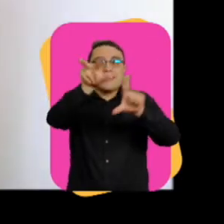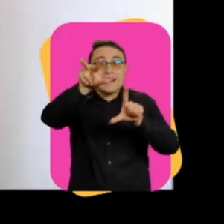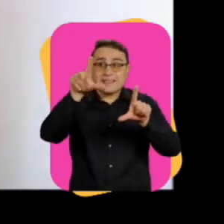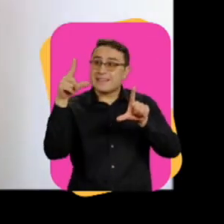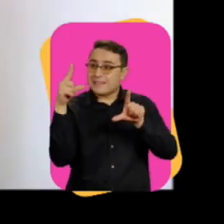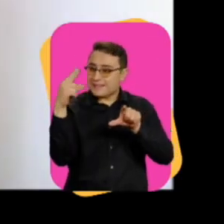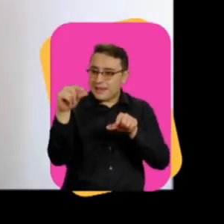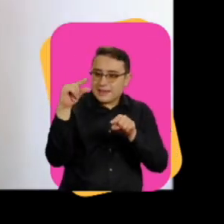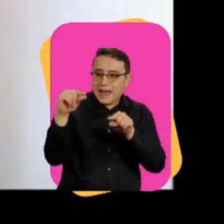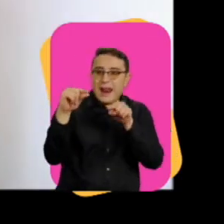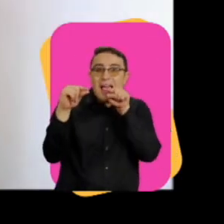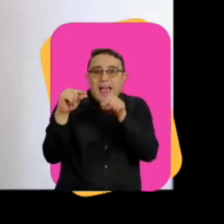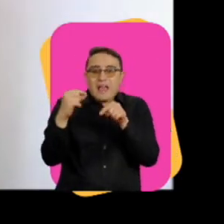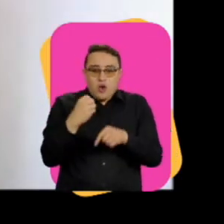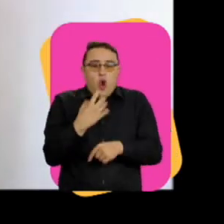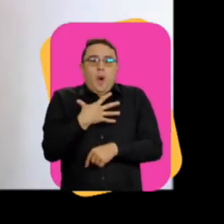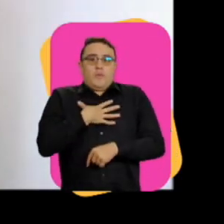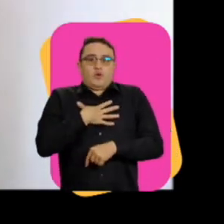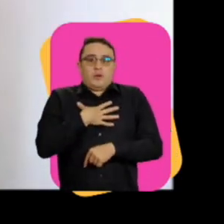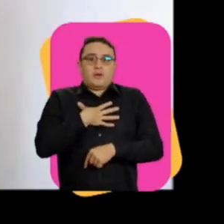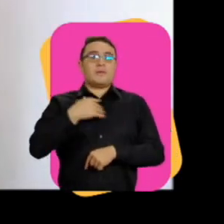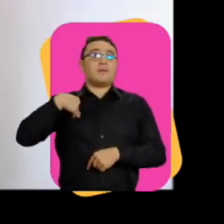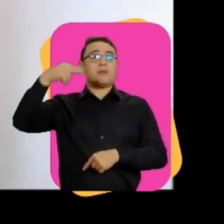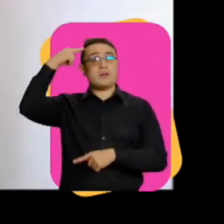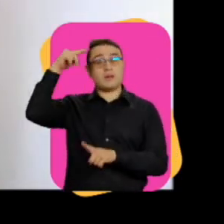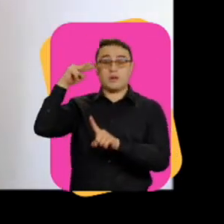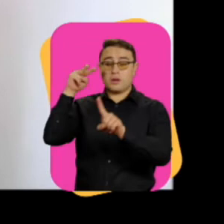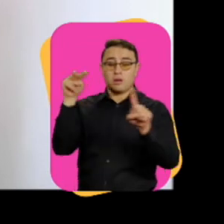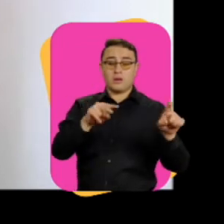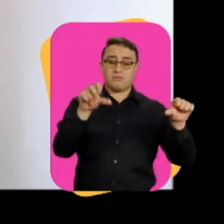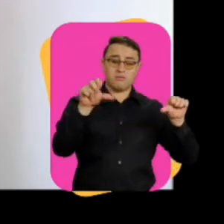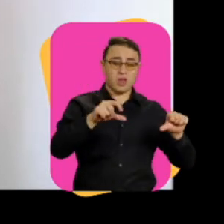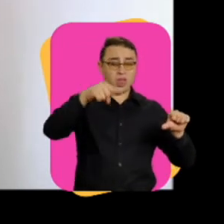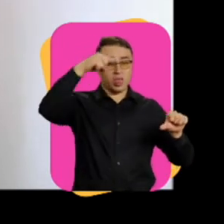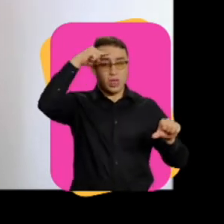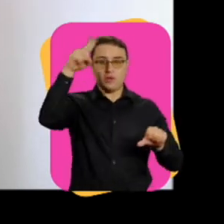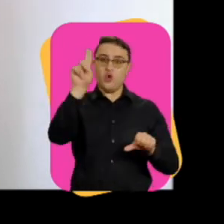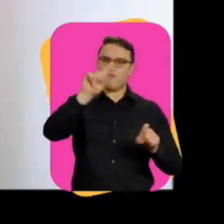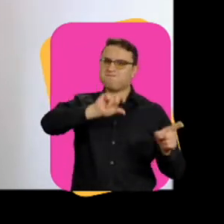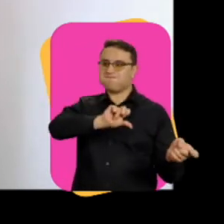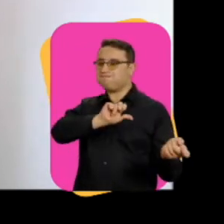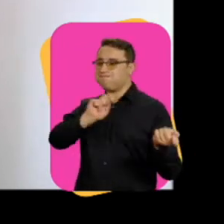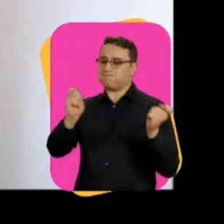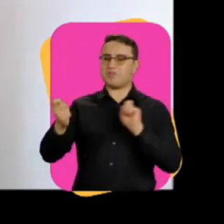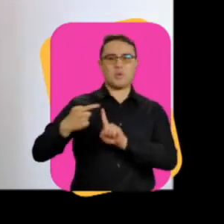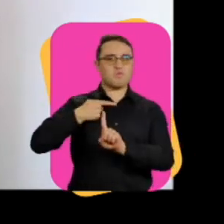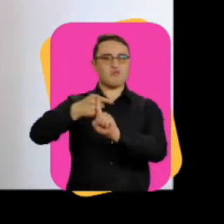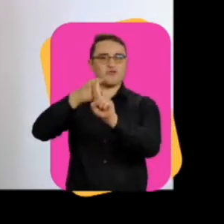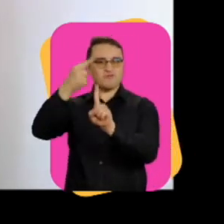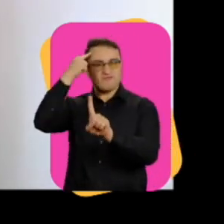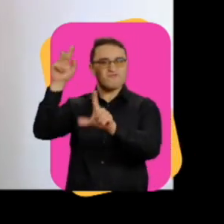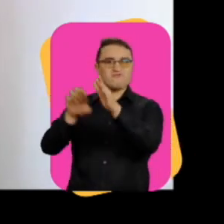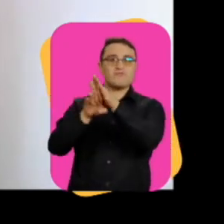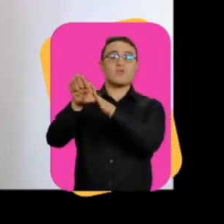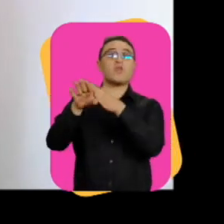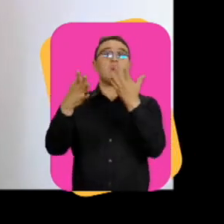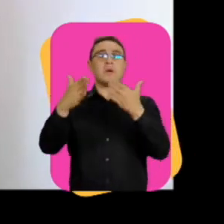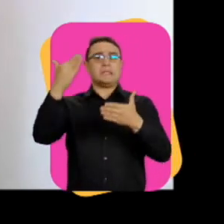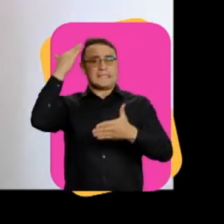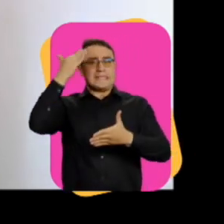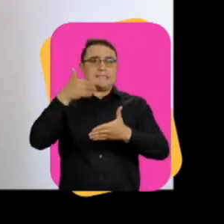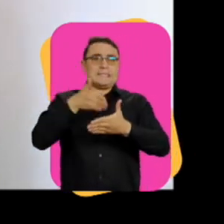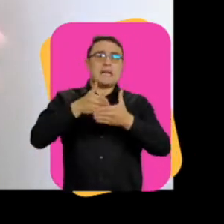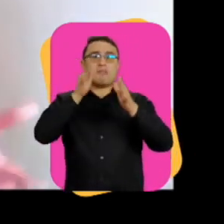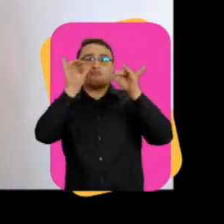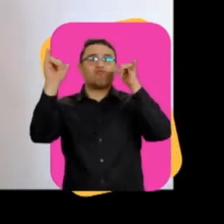digital fue una oportunidad, así lo quisimos ver. Empezamos a pensar, bueno, hay unas limitantes no solo de grabación, también